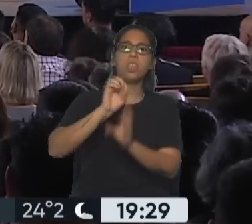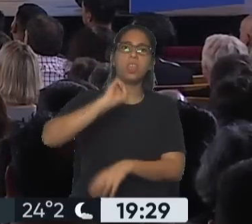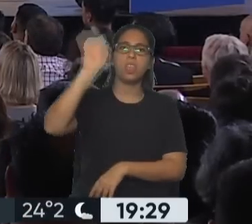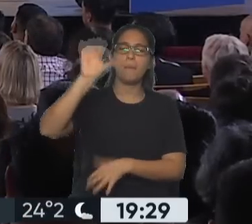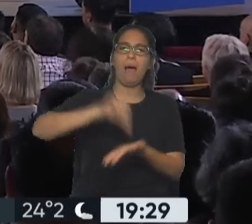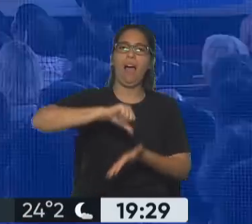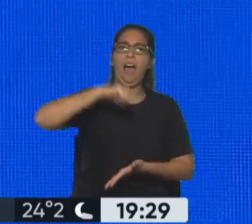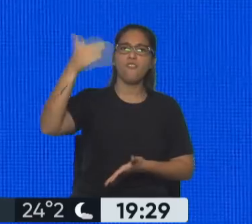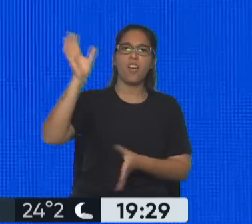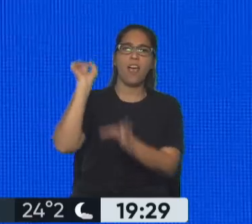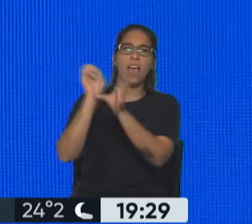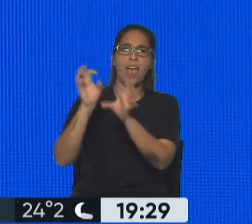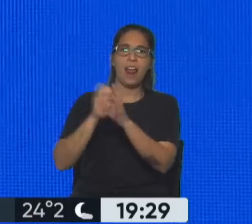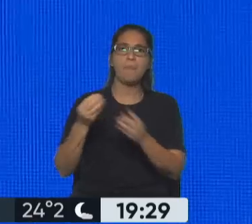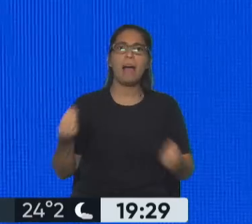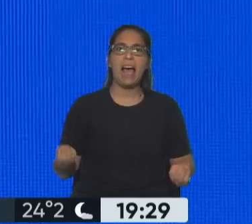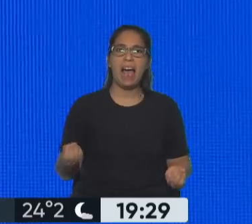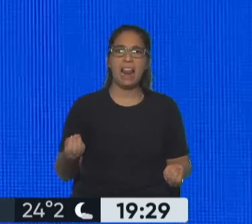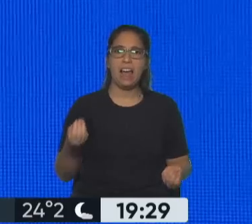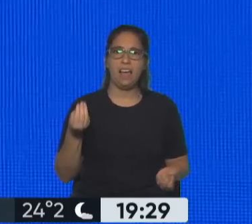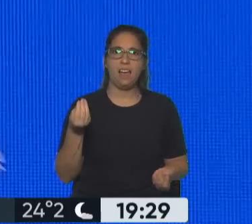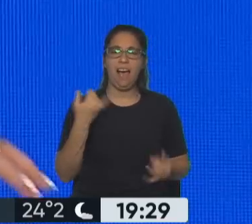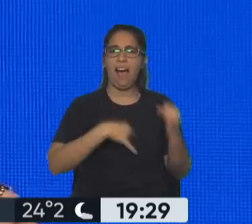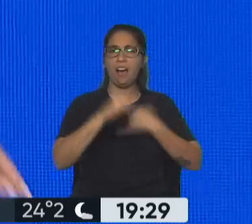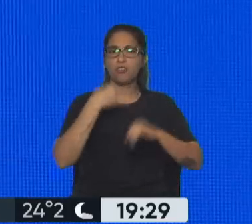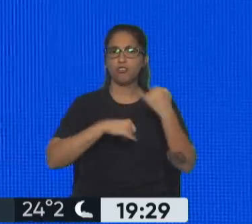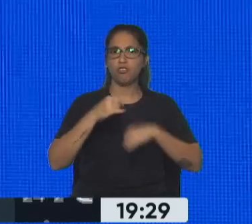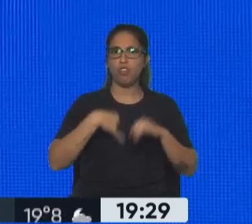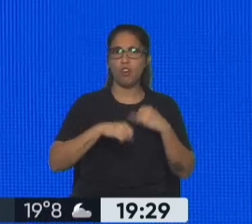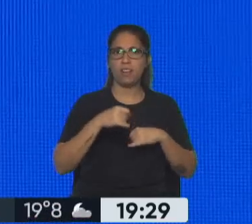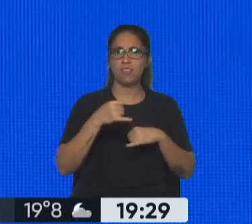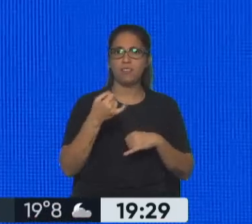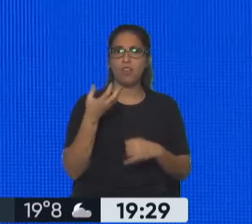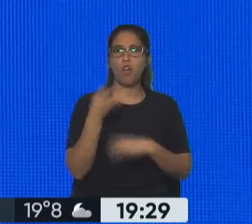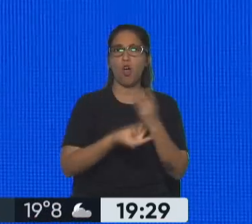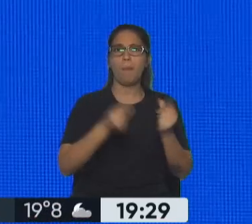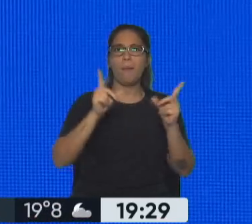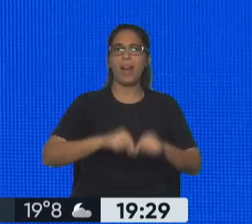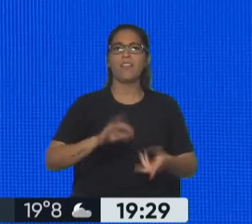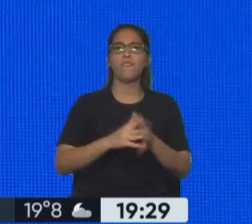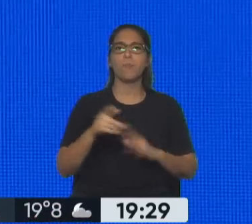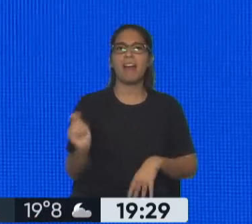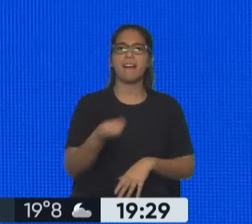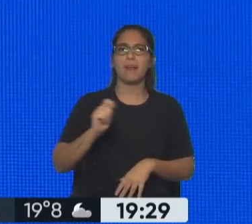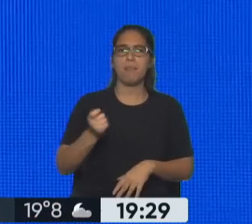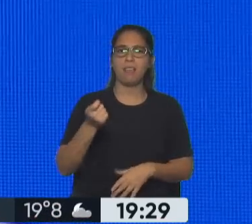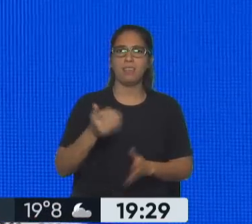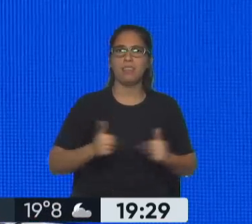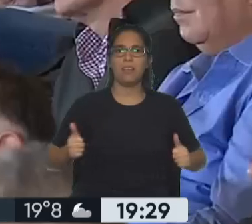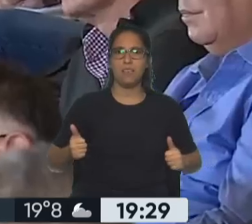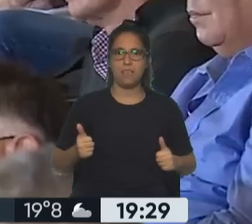exterior. ¿Para qué? Para recompra barata de las acciones a precio de remate. Esto es,